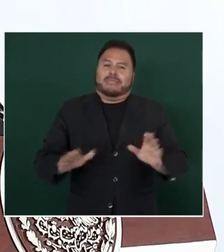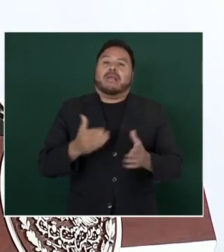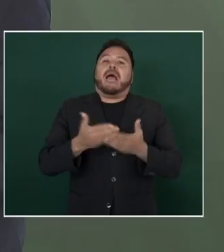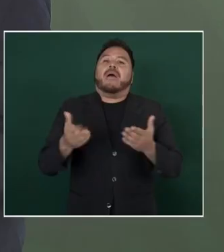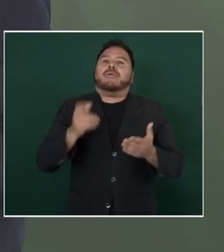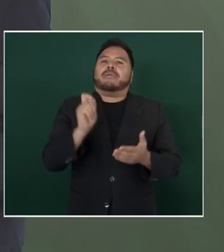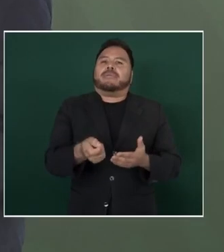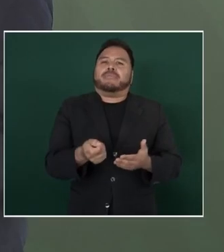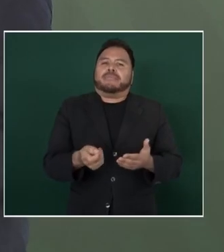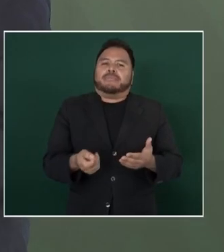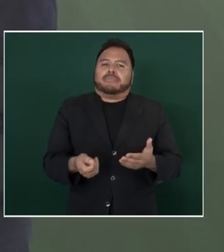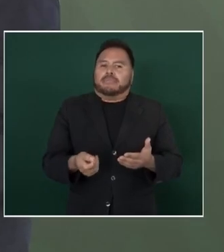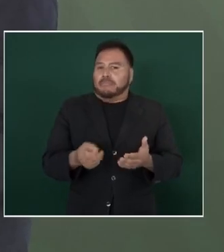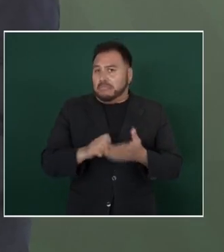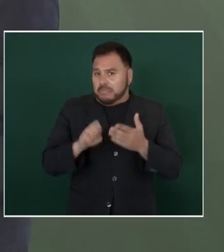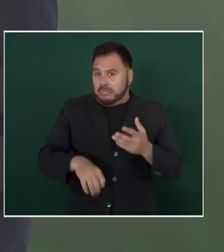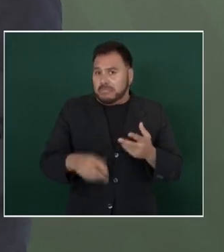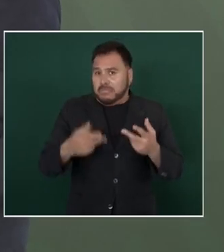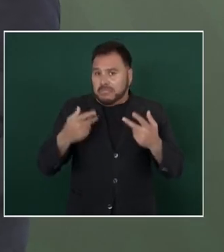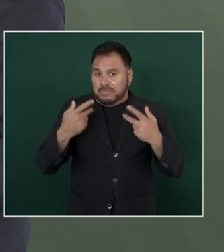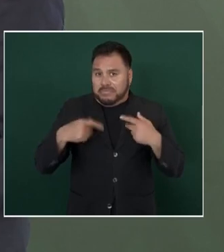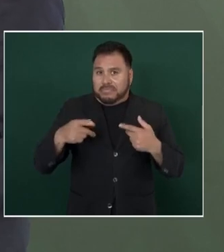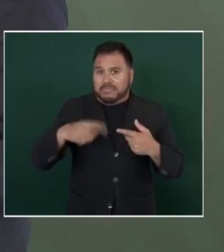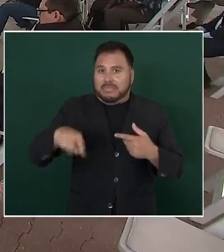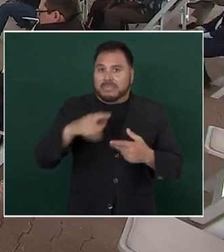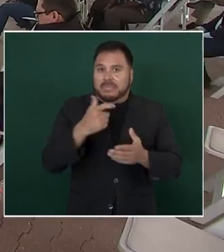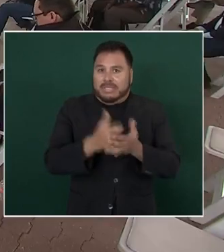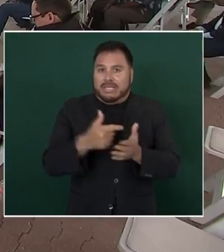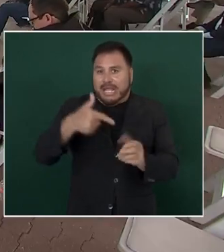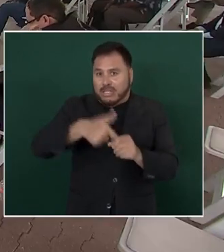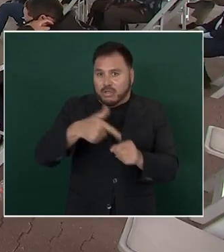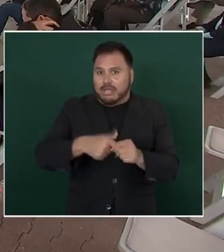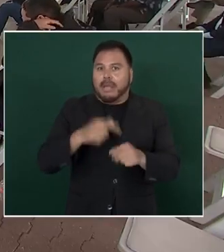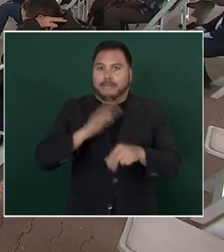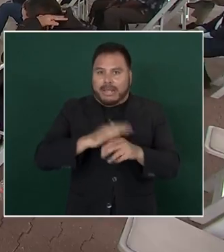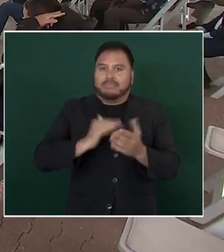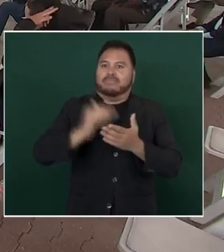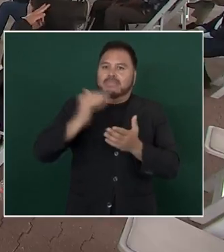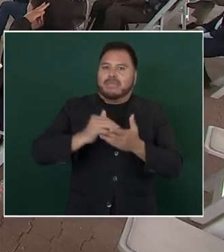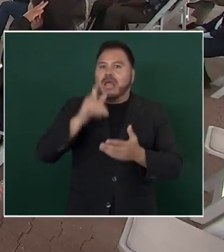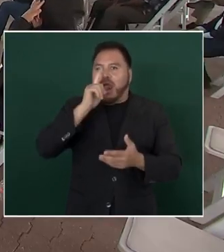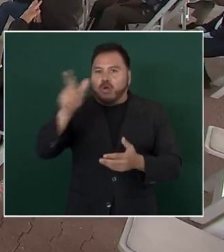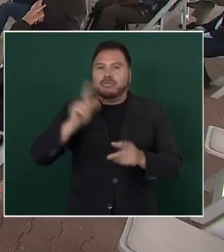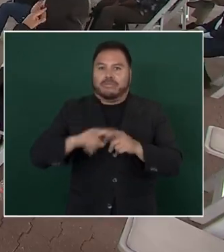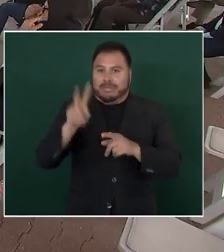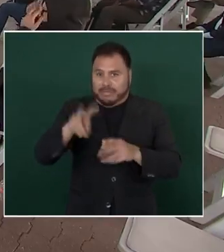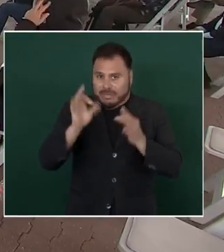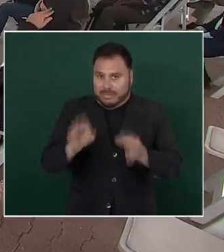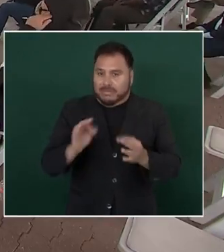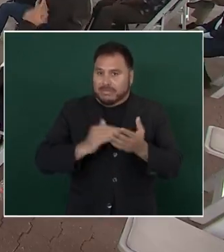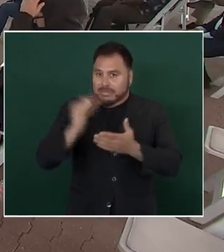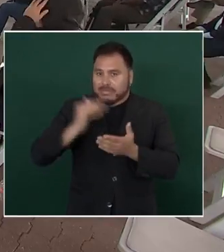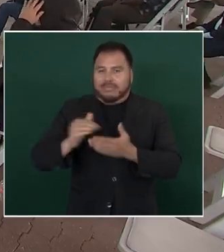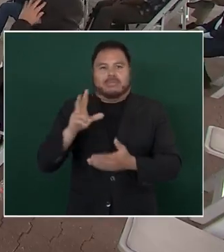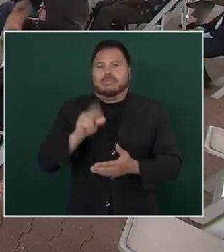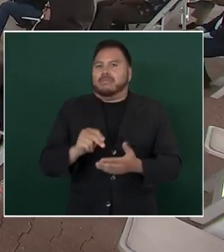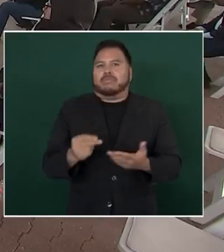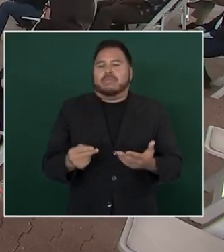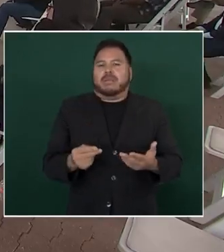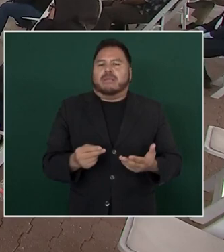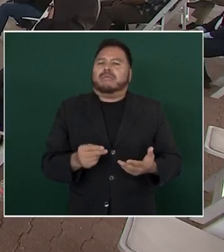Ahora no hay aumento de los precios de las gasolinas, de la luz en términos reales. Ahora no